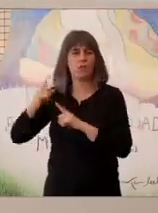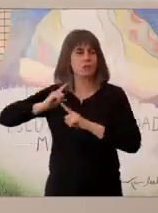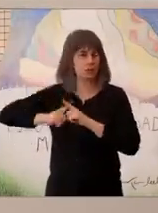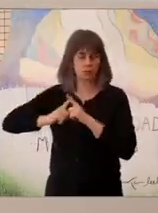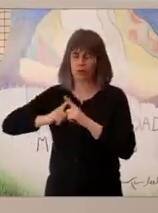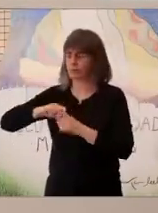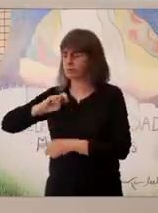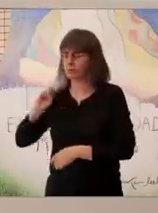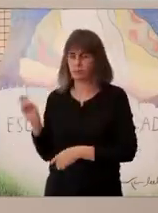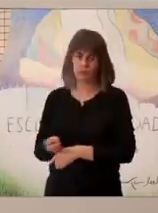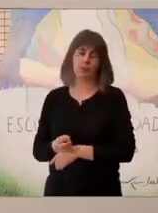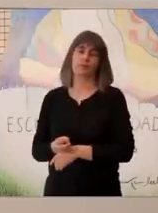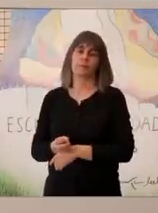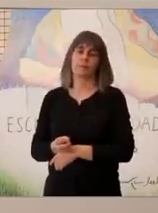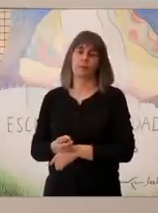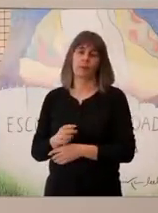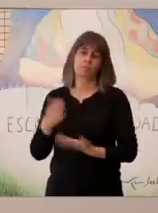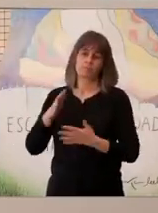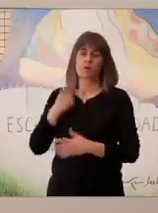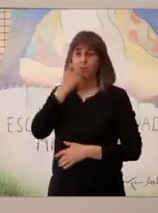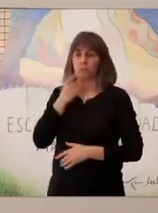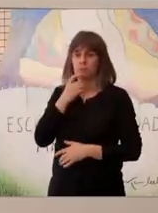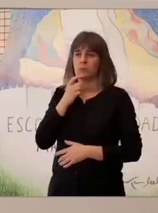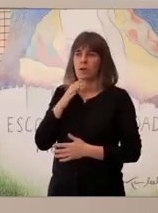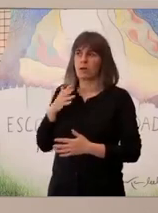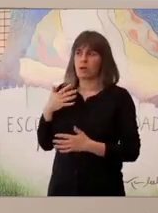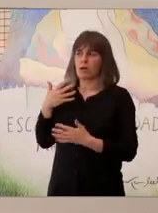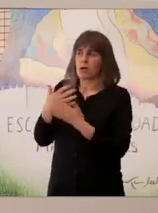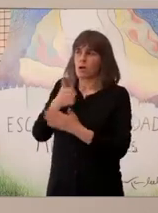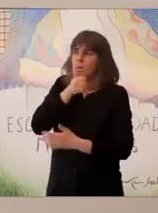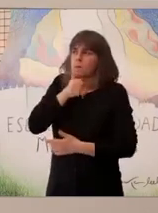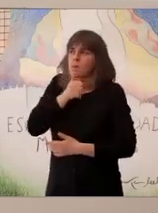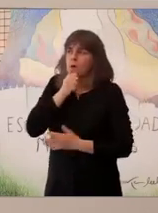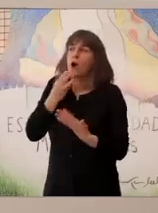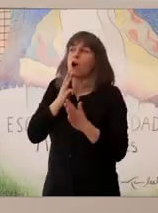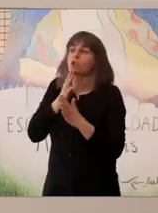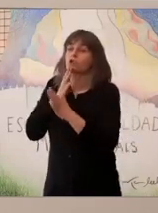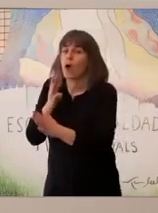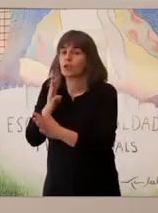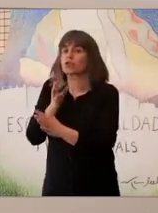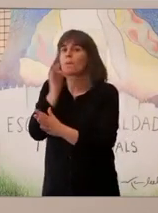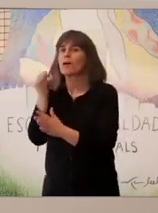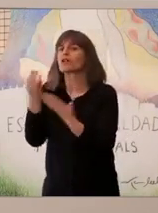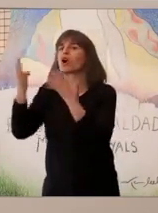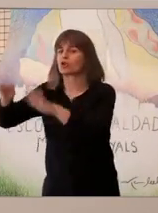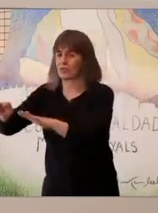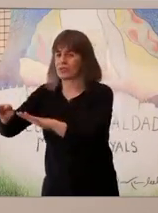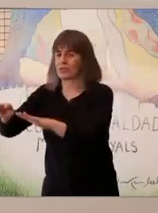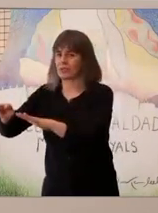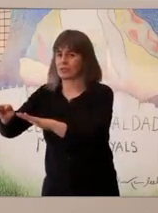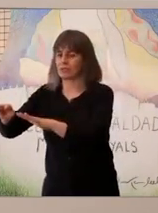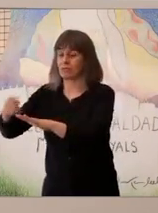En 8 años y 8 meses de media, necesariamente las personas del entorno han tenido que apreciar